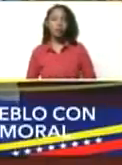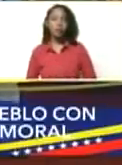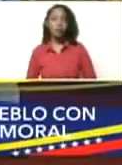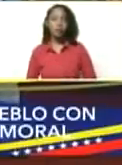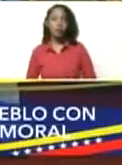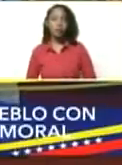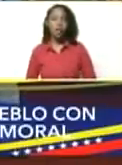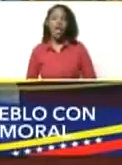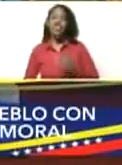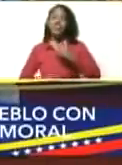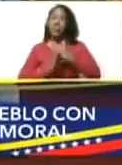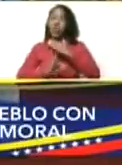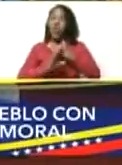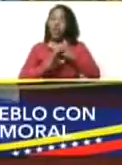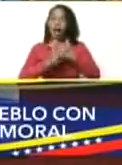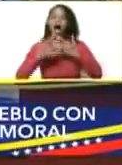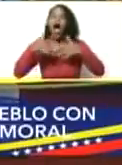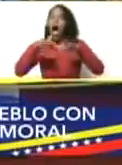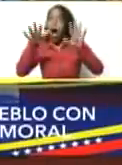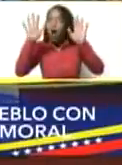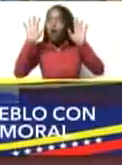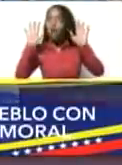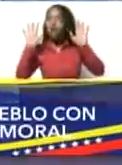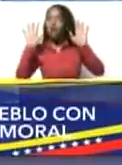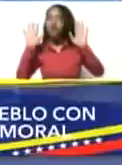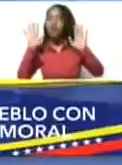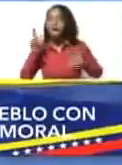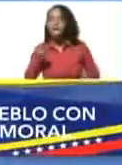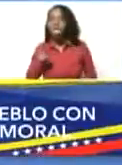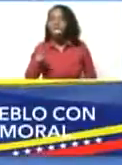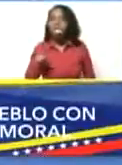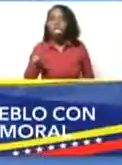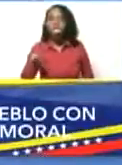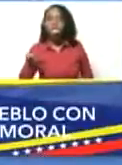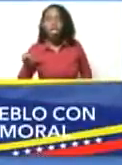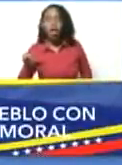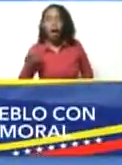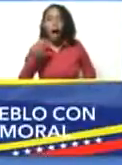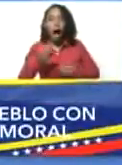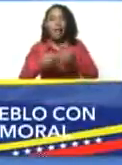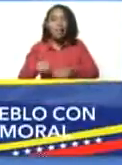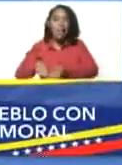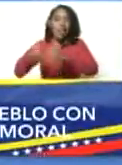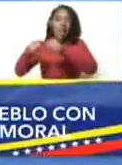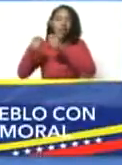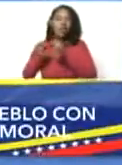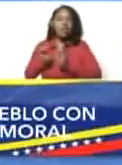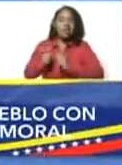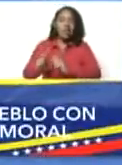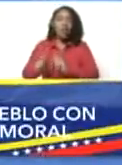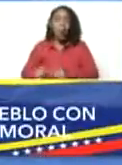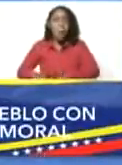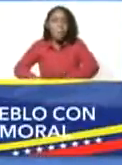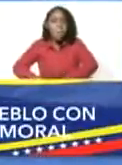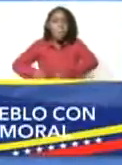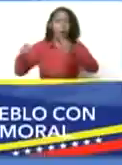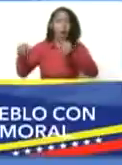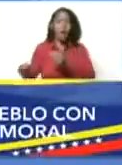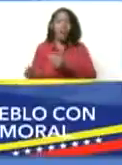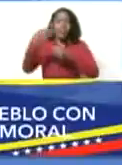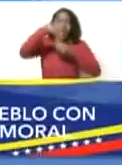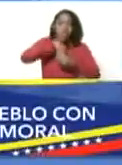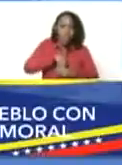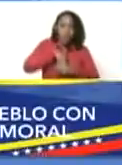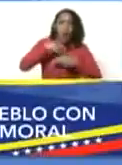y que todavía aún medrando hace daño tratando de destruir desde adentro a